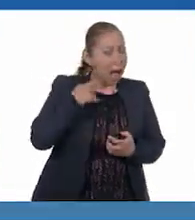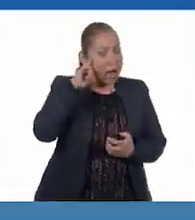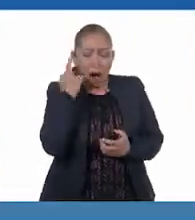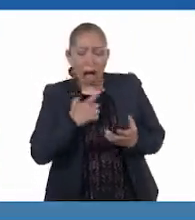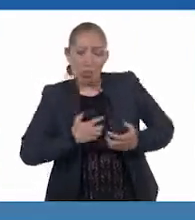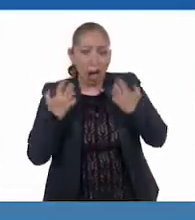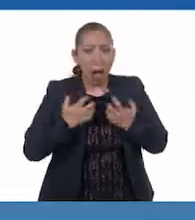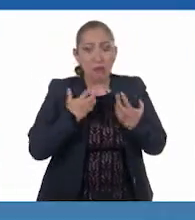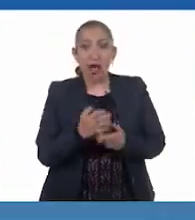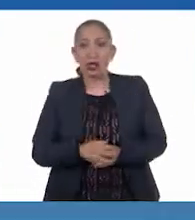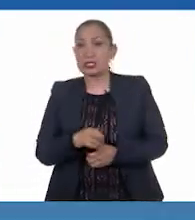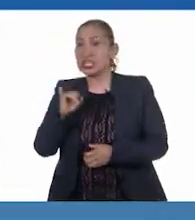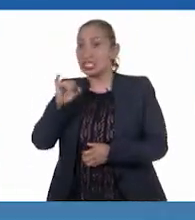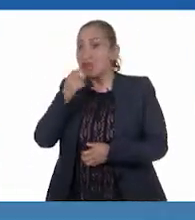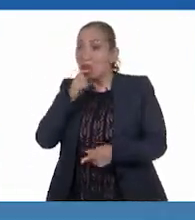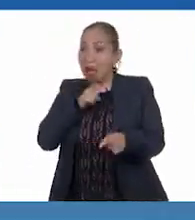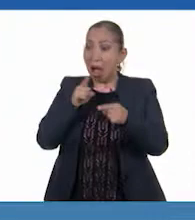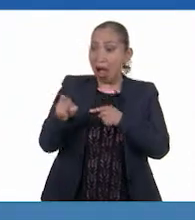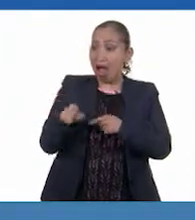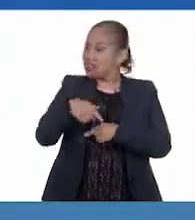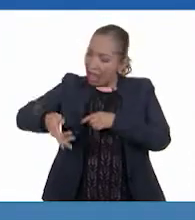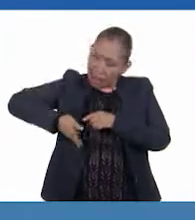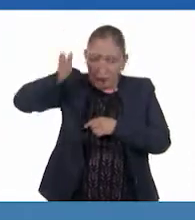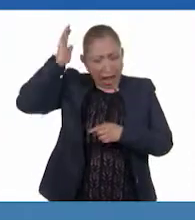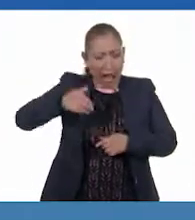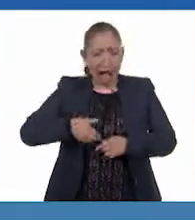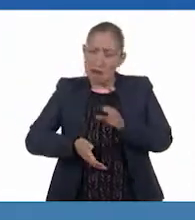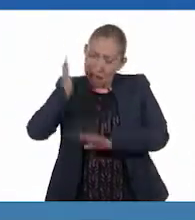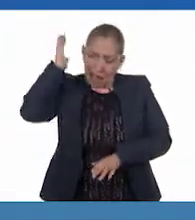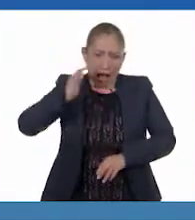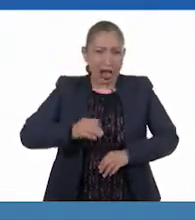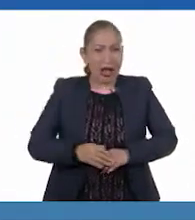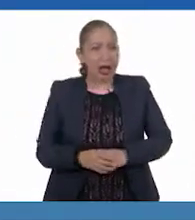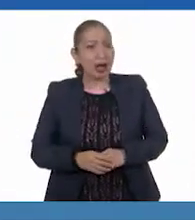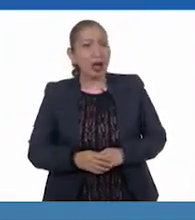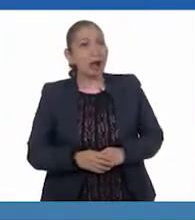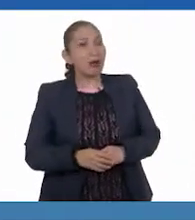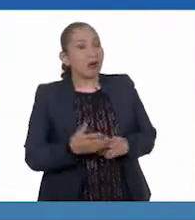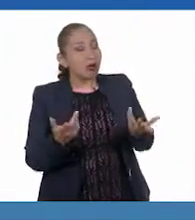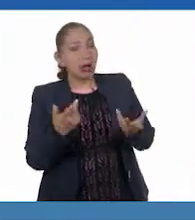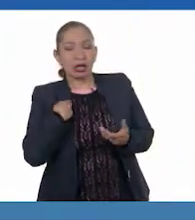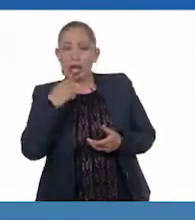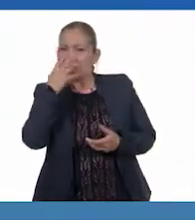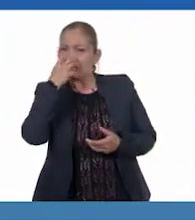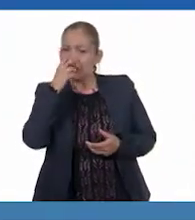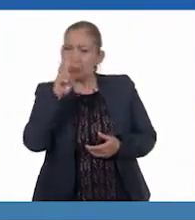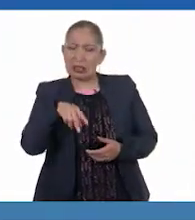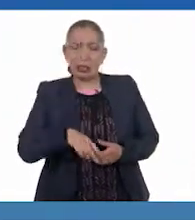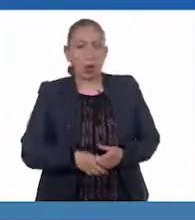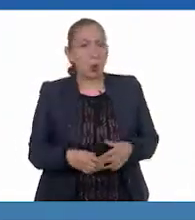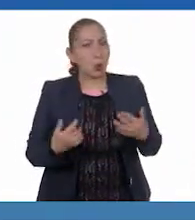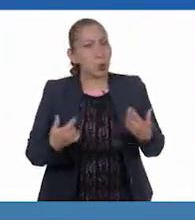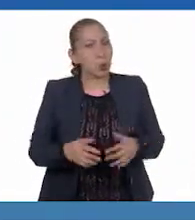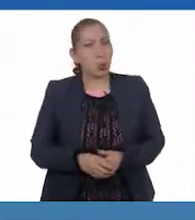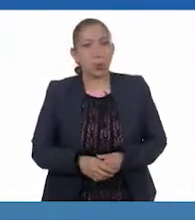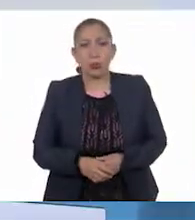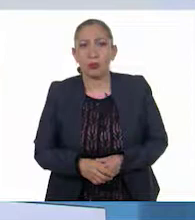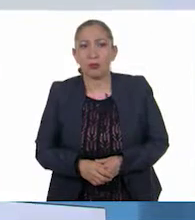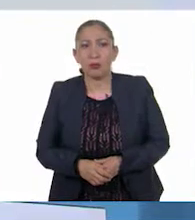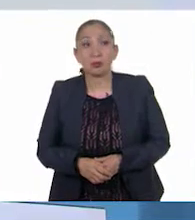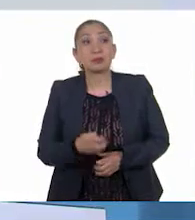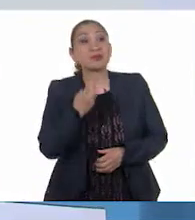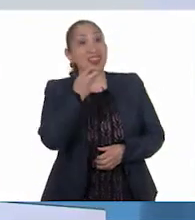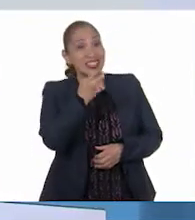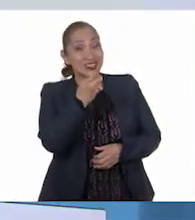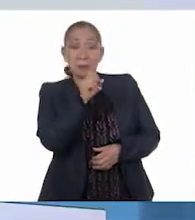sí! ¡Hasta le dijo a Carola, ya vete! ¡Qué triste! Y eso